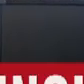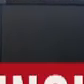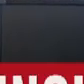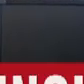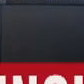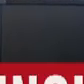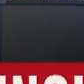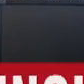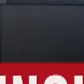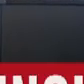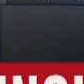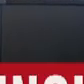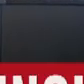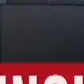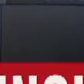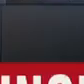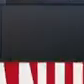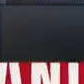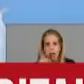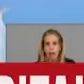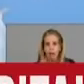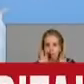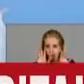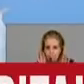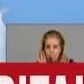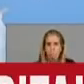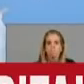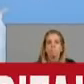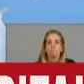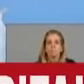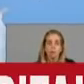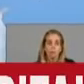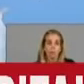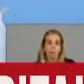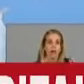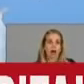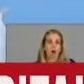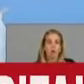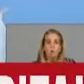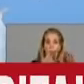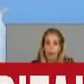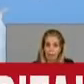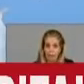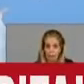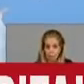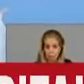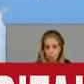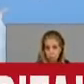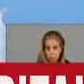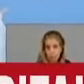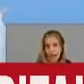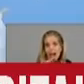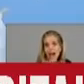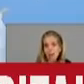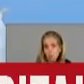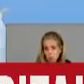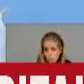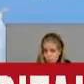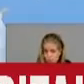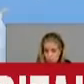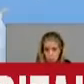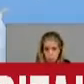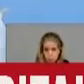bueno, tenemos que hablar de datos de aceptabilidad, es de 2.66. Entonces, lo que hablan es que, de alguna